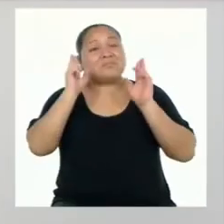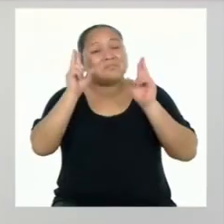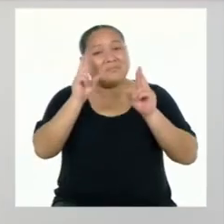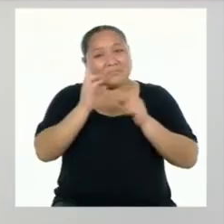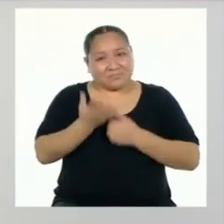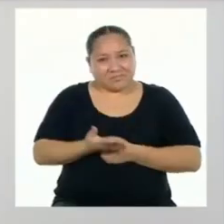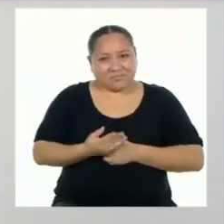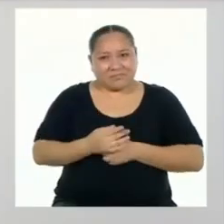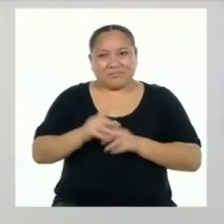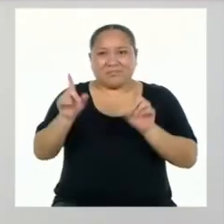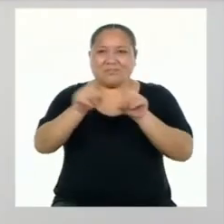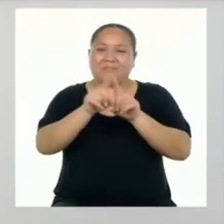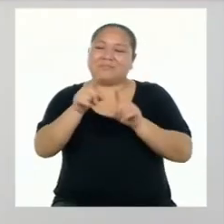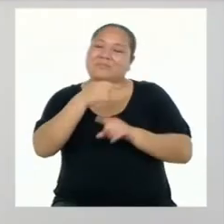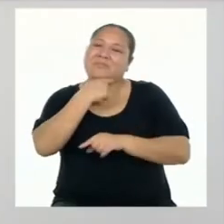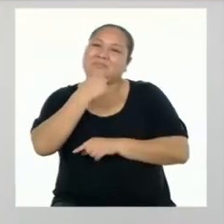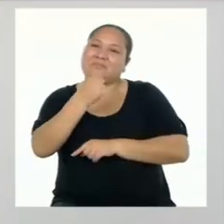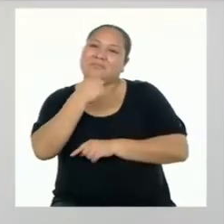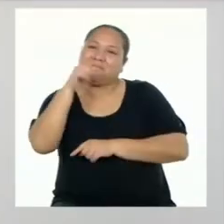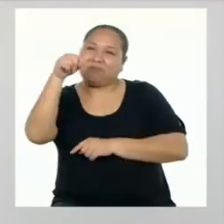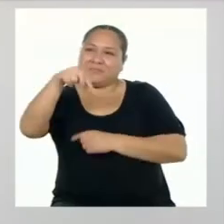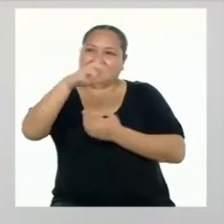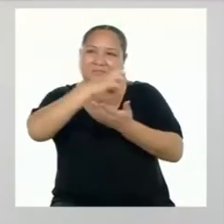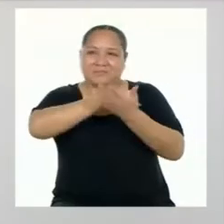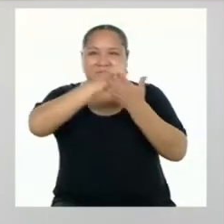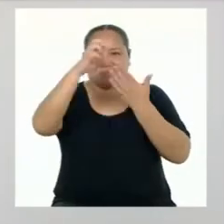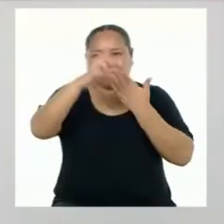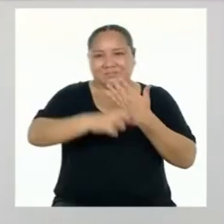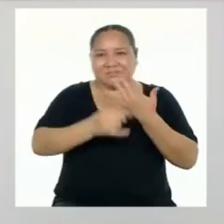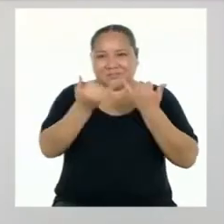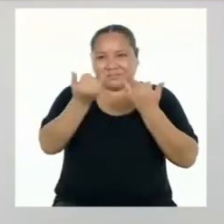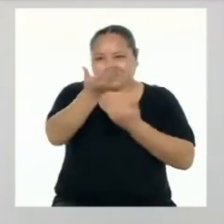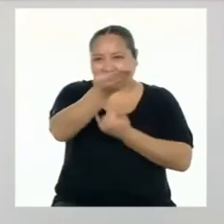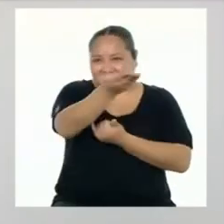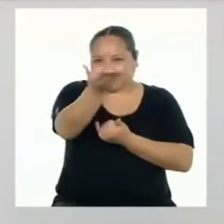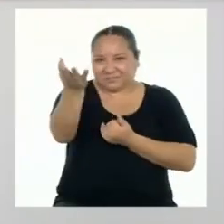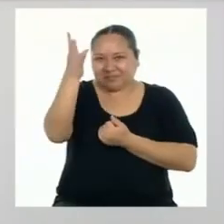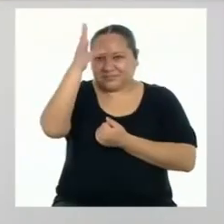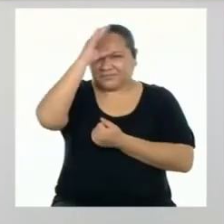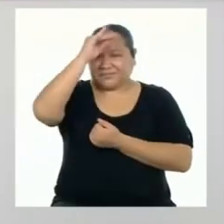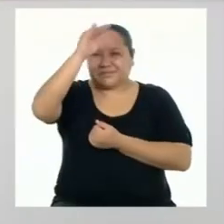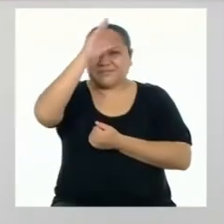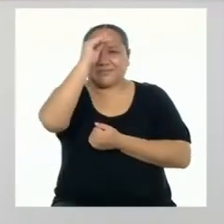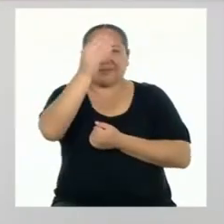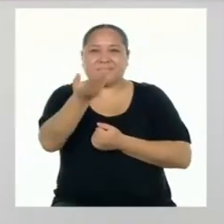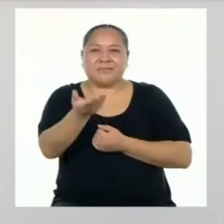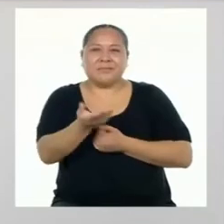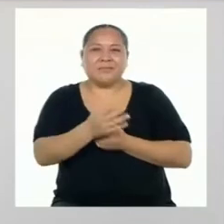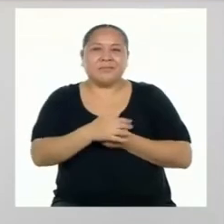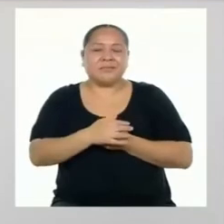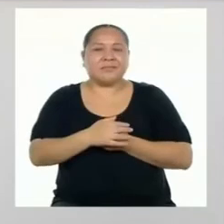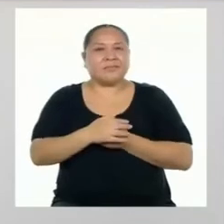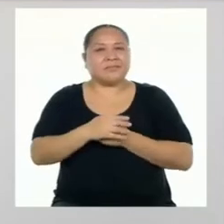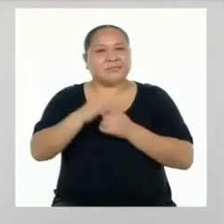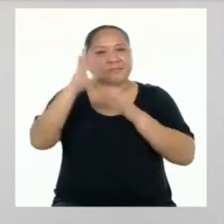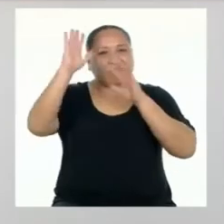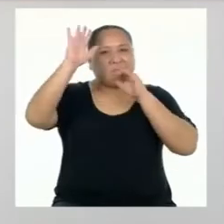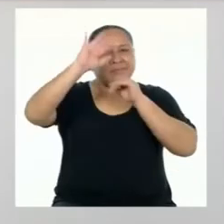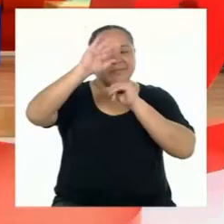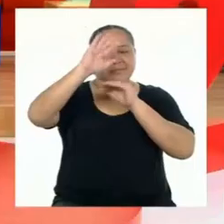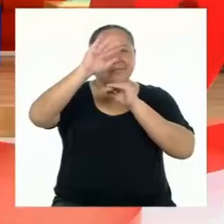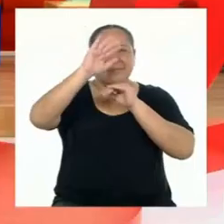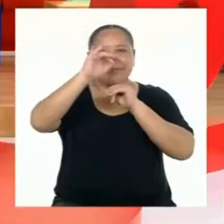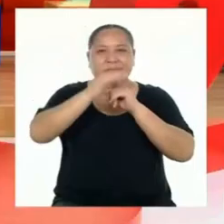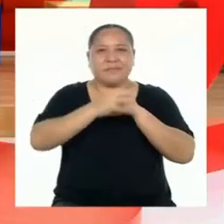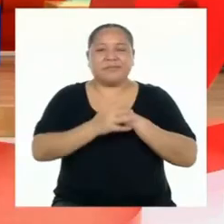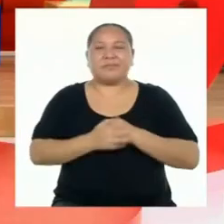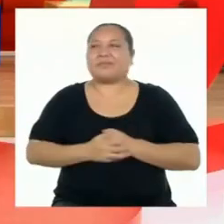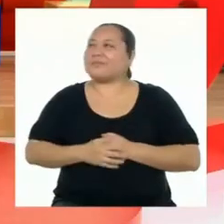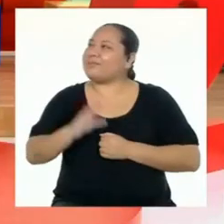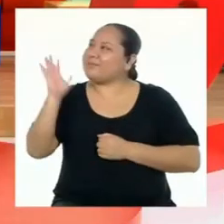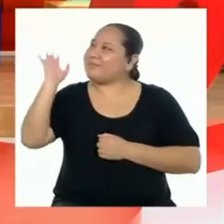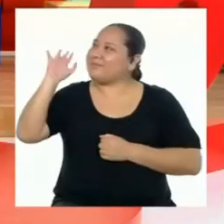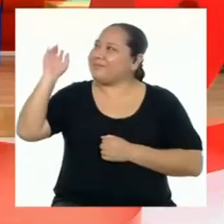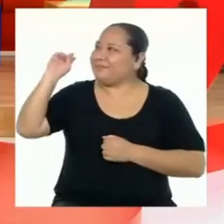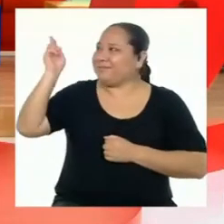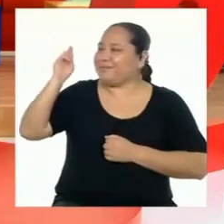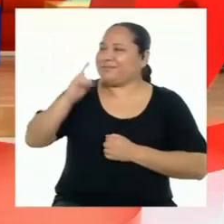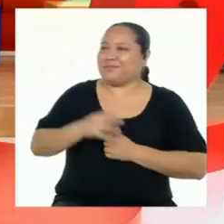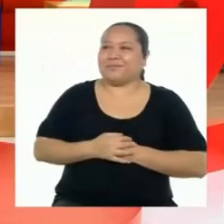que también les haya gustado el programa de hoy a ustedes, chicas y chicos. Hasta pronto. Chao,